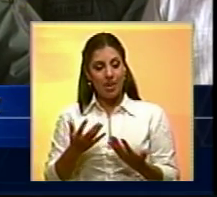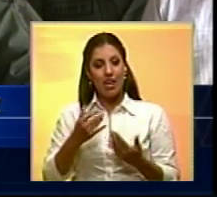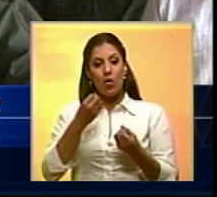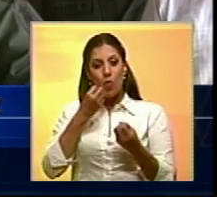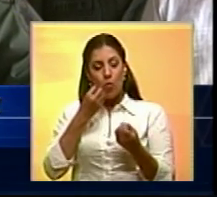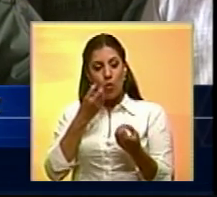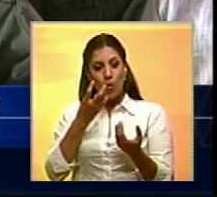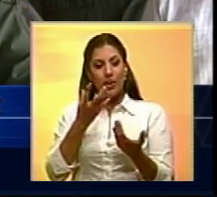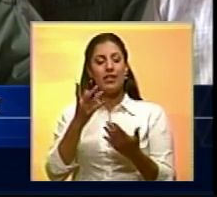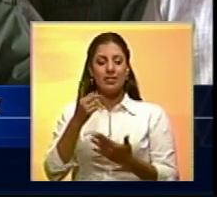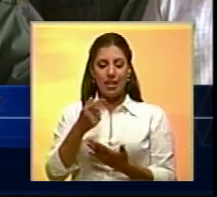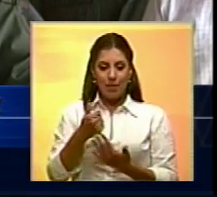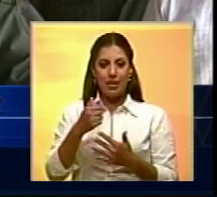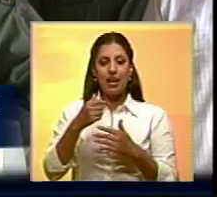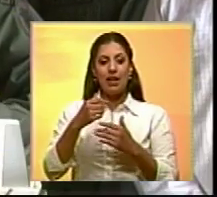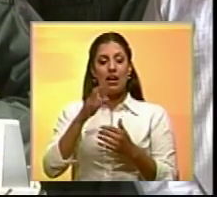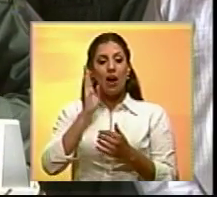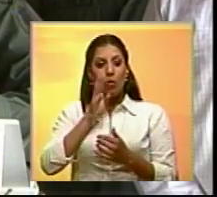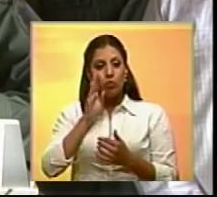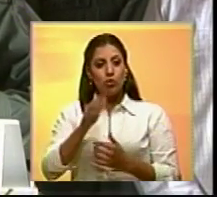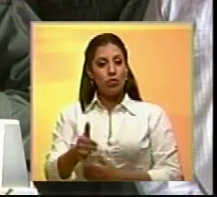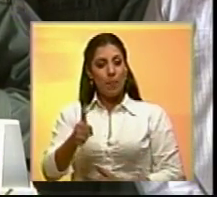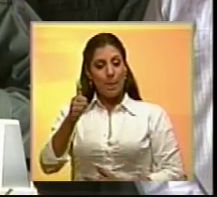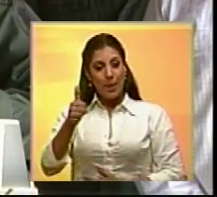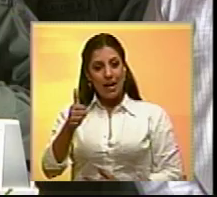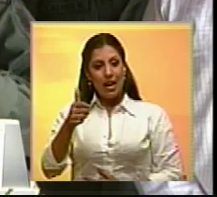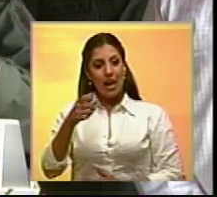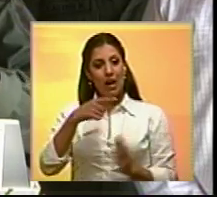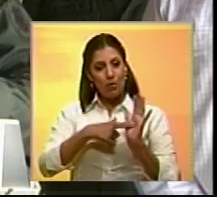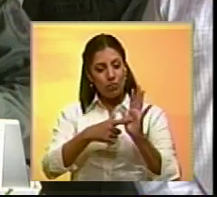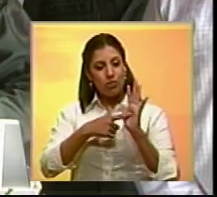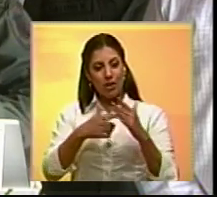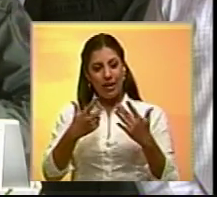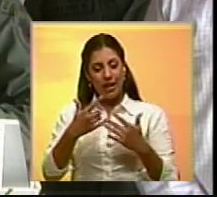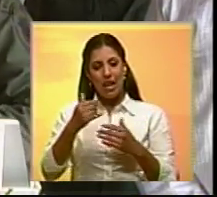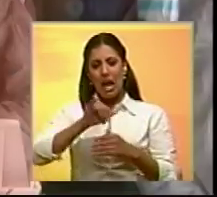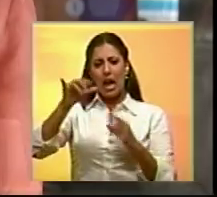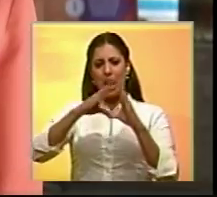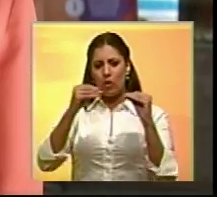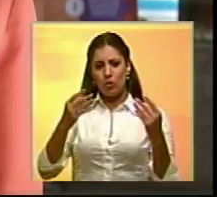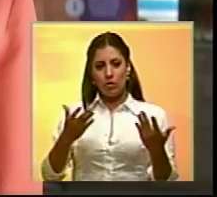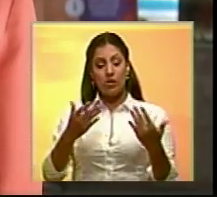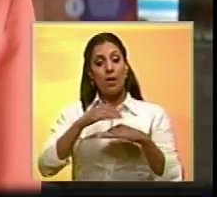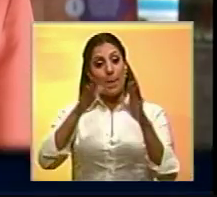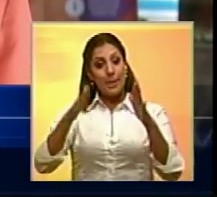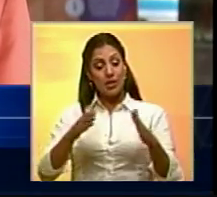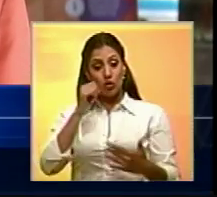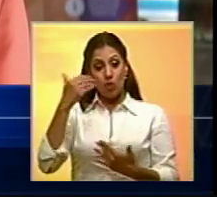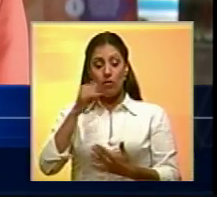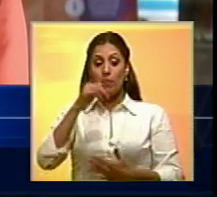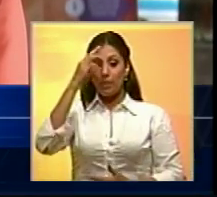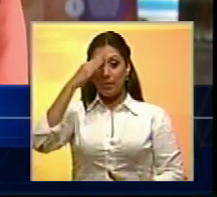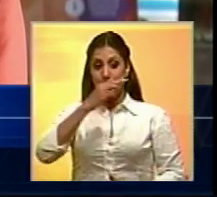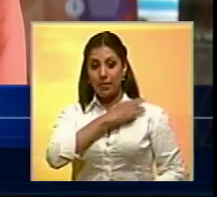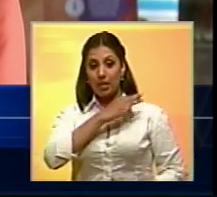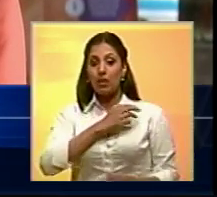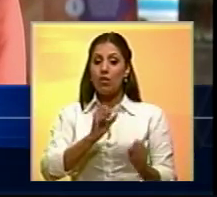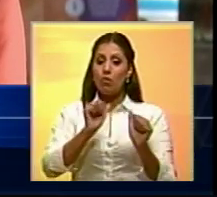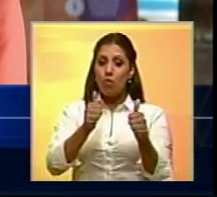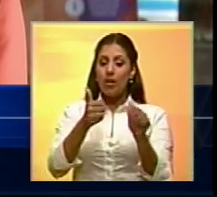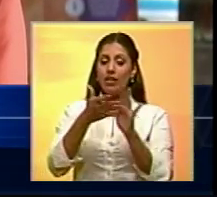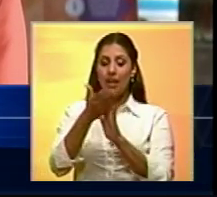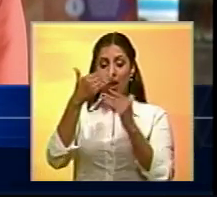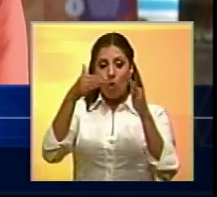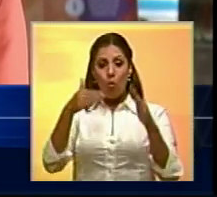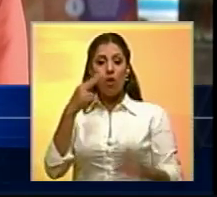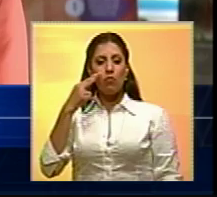mencionado, y el ilícito más destacado es la especulación. El ministro Padrino López informó que realizarán inspecciones en las